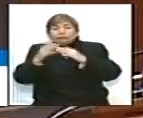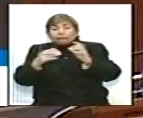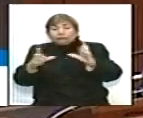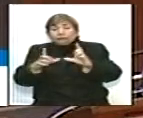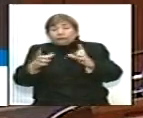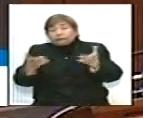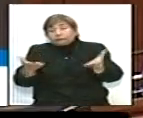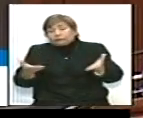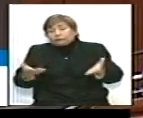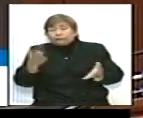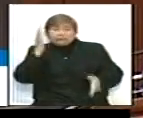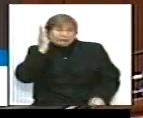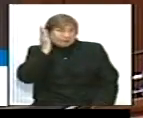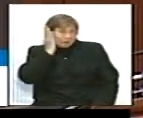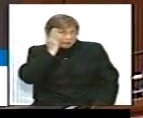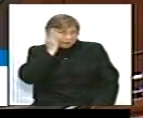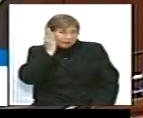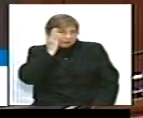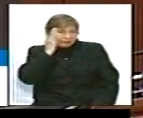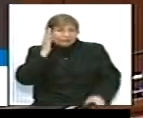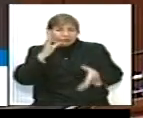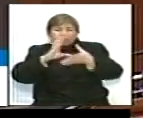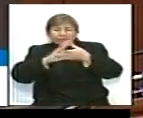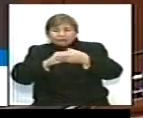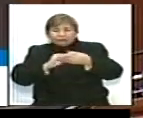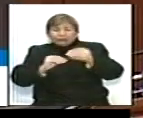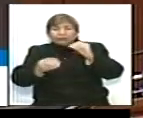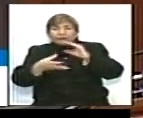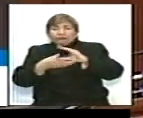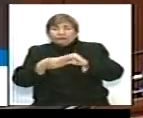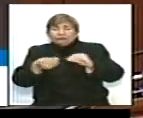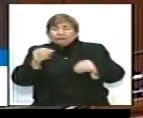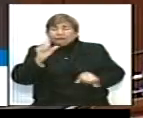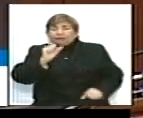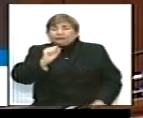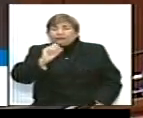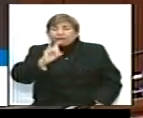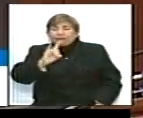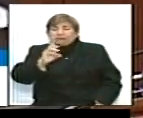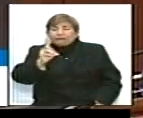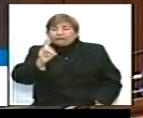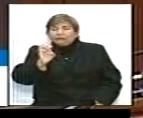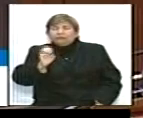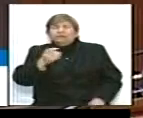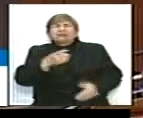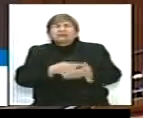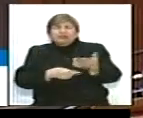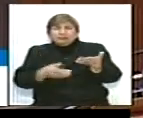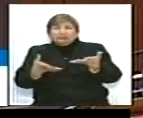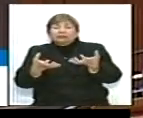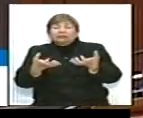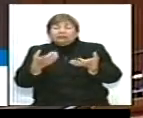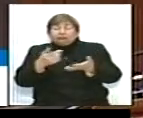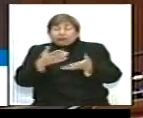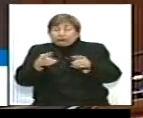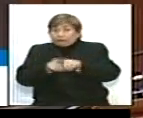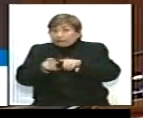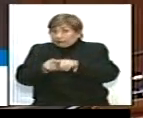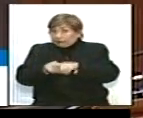construcción? Sabiendo el historial de Sauder Perú en nuestro país. ¿Qué quiere? ¿Ahora